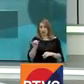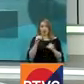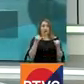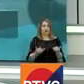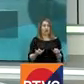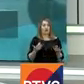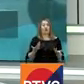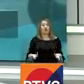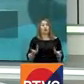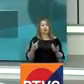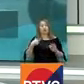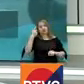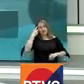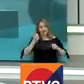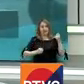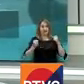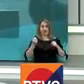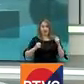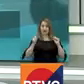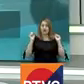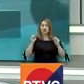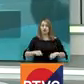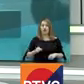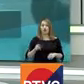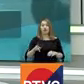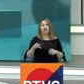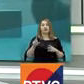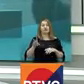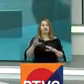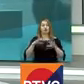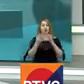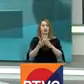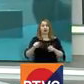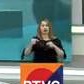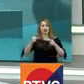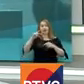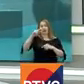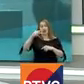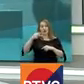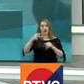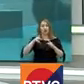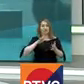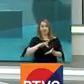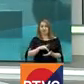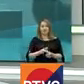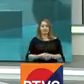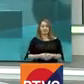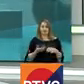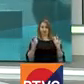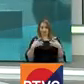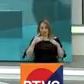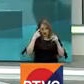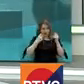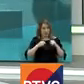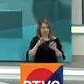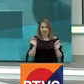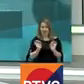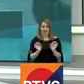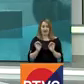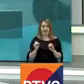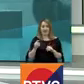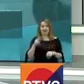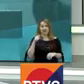repechaje y preocupa porque se puede perder su segundo mundial consecutivo bueno lo que si no nos preocupa pero nada es la actuación de